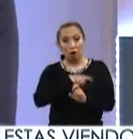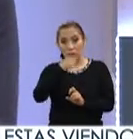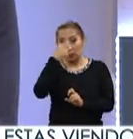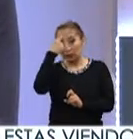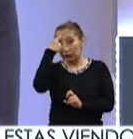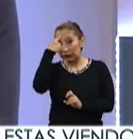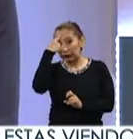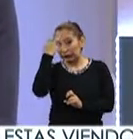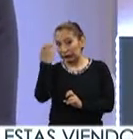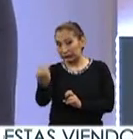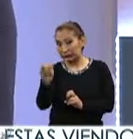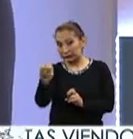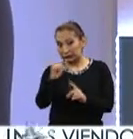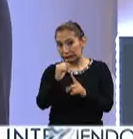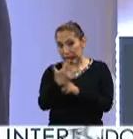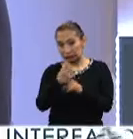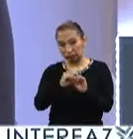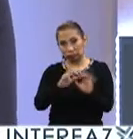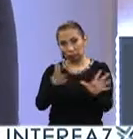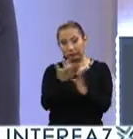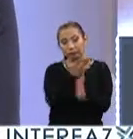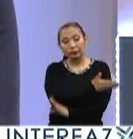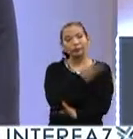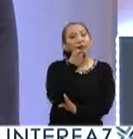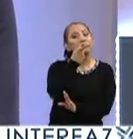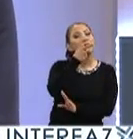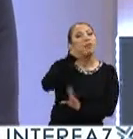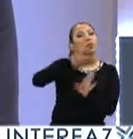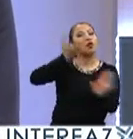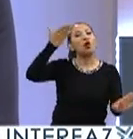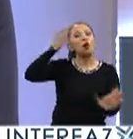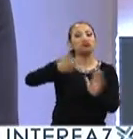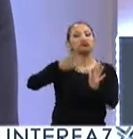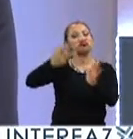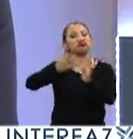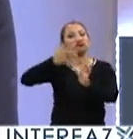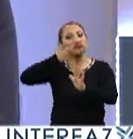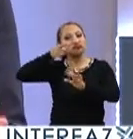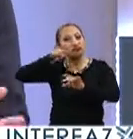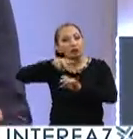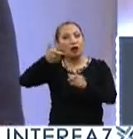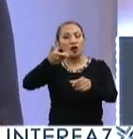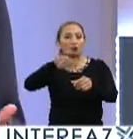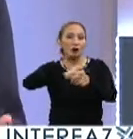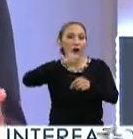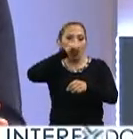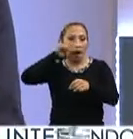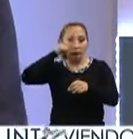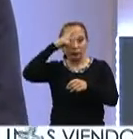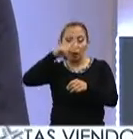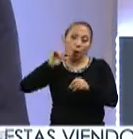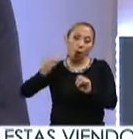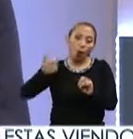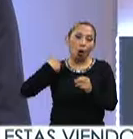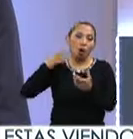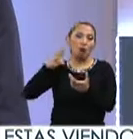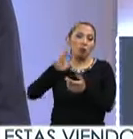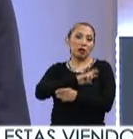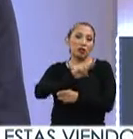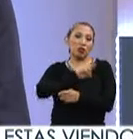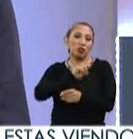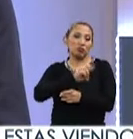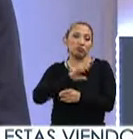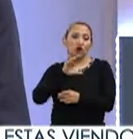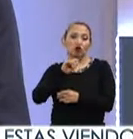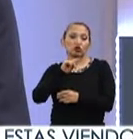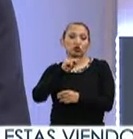mental esta situación, que por supuesto que la abordamos de manera muy frecuente en el Hospital Juárez de México o en los consultorios privados.